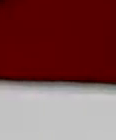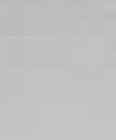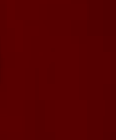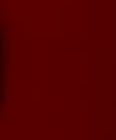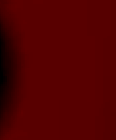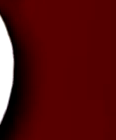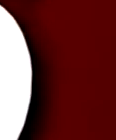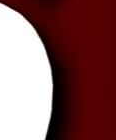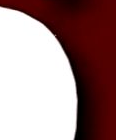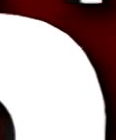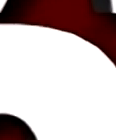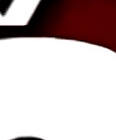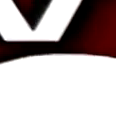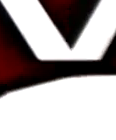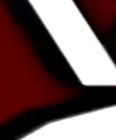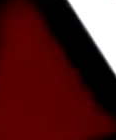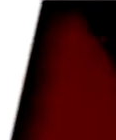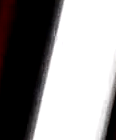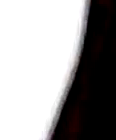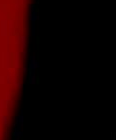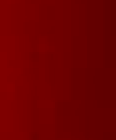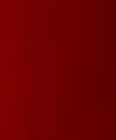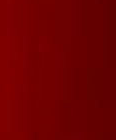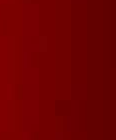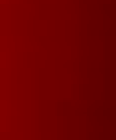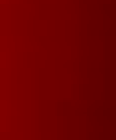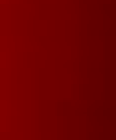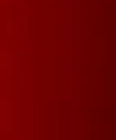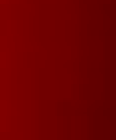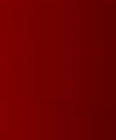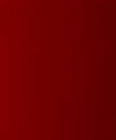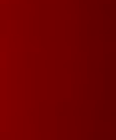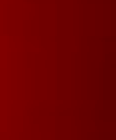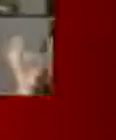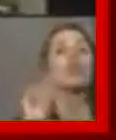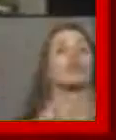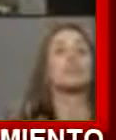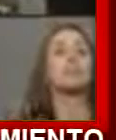Estos son los titulares en Hora 22.